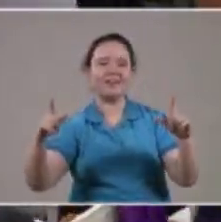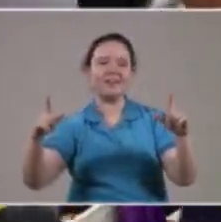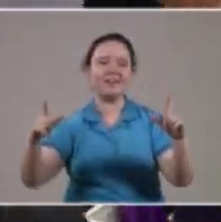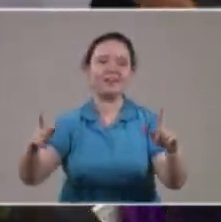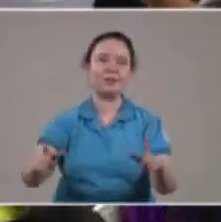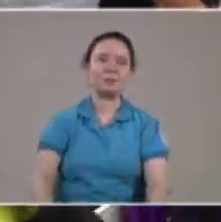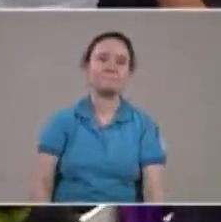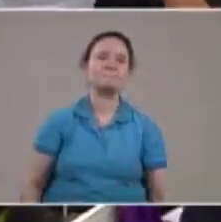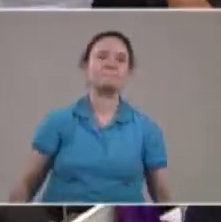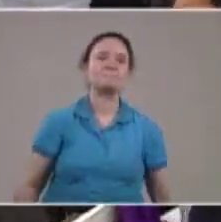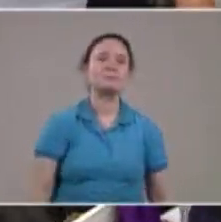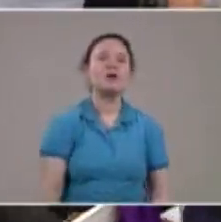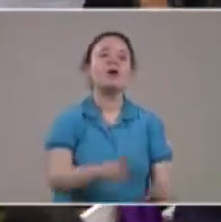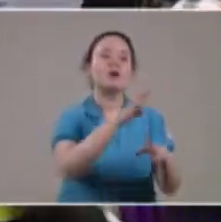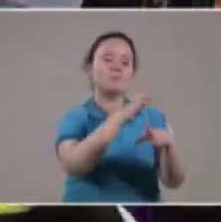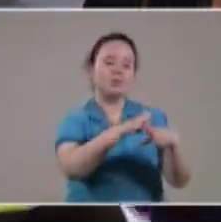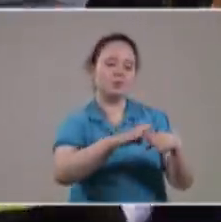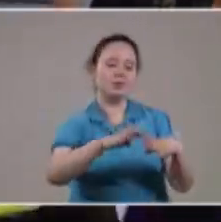libertad.